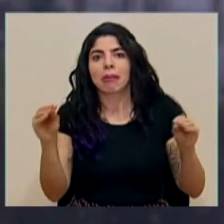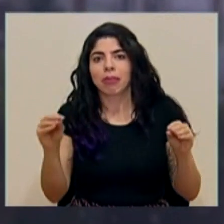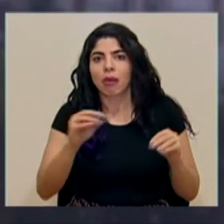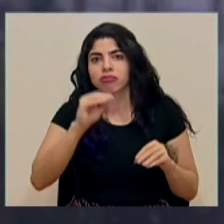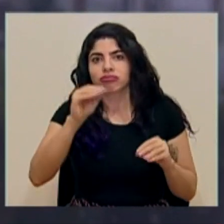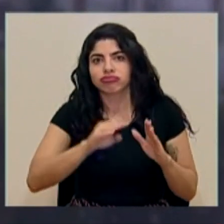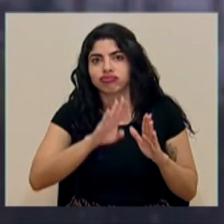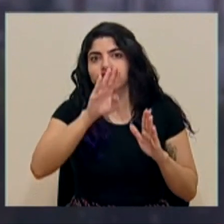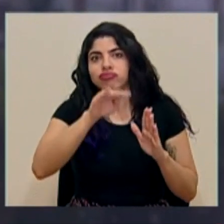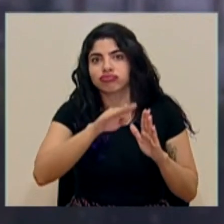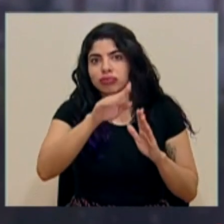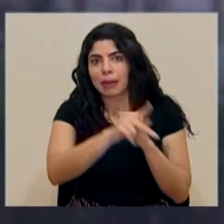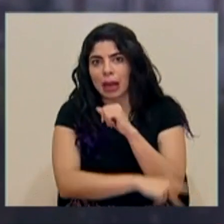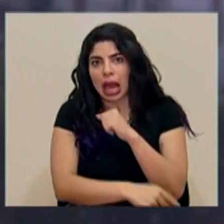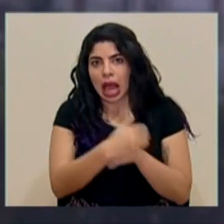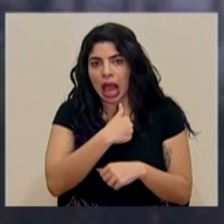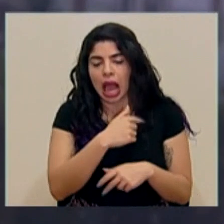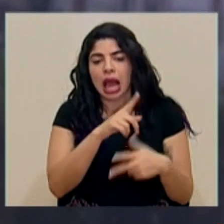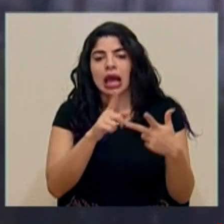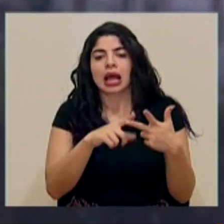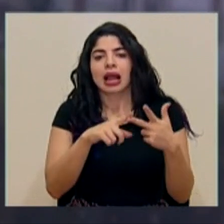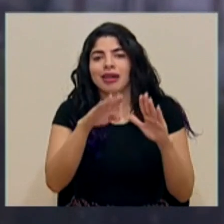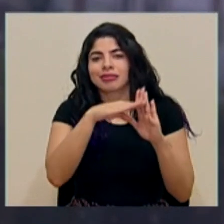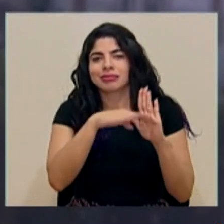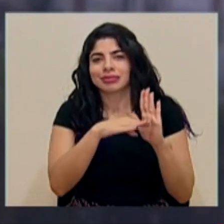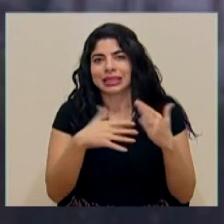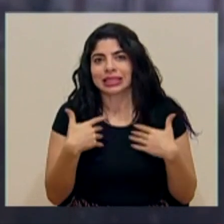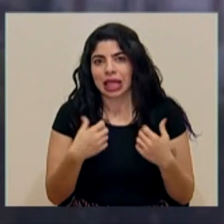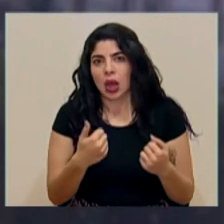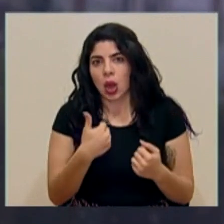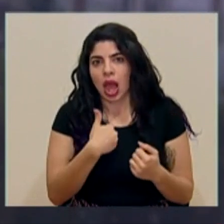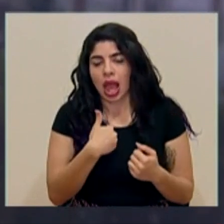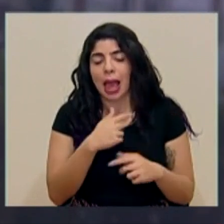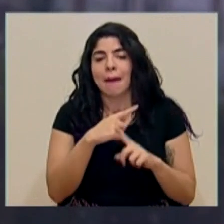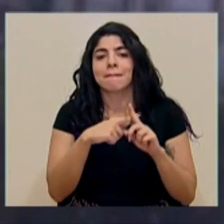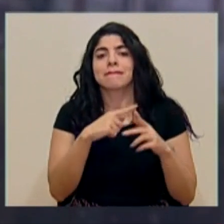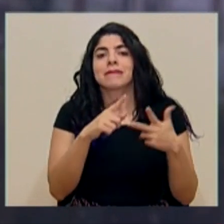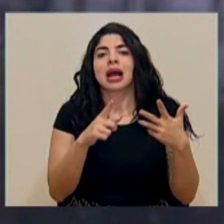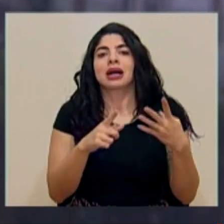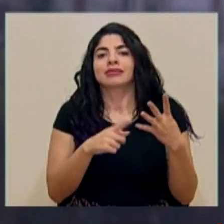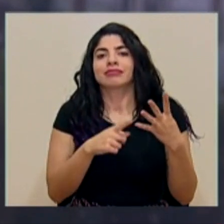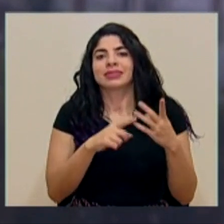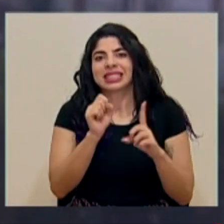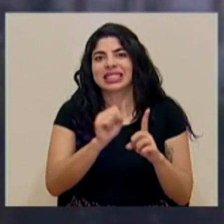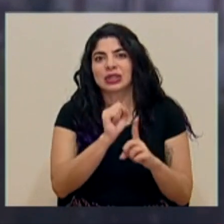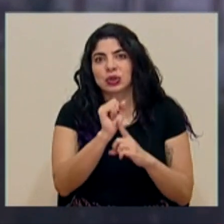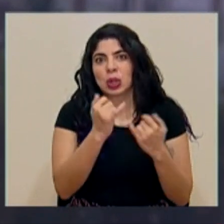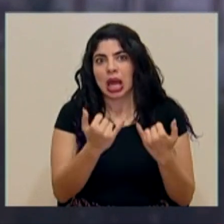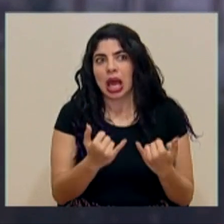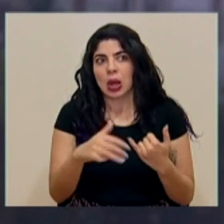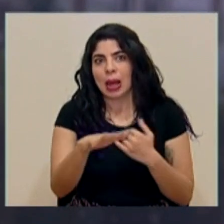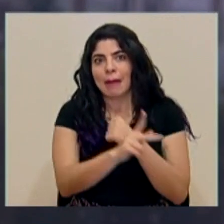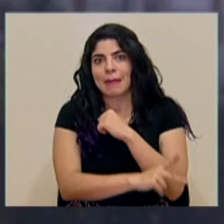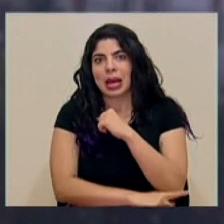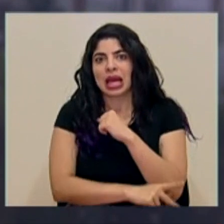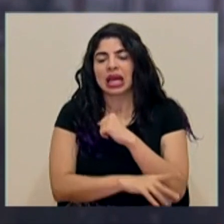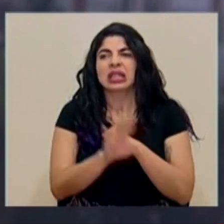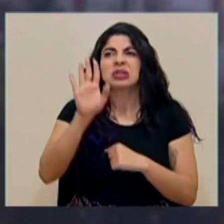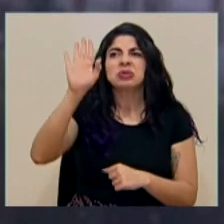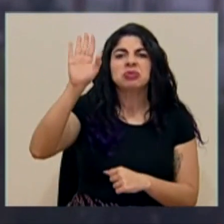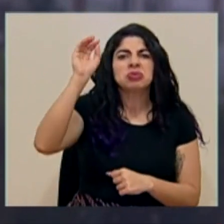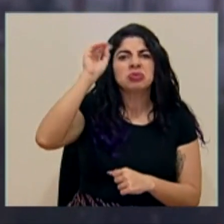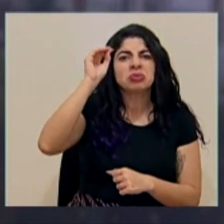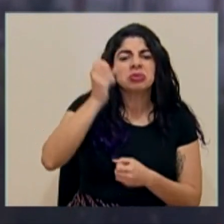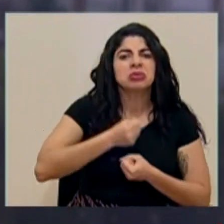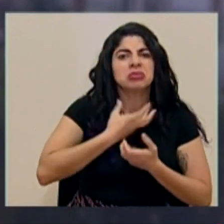percibido aquí en el país, en cuanto a las medidas sanitarias que se aplican y en cuanto al estado de situación en estos momentos en el país. ¿Cuáles las